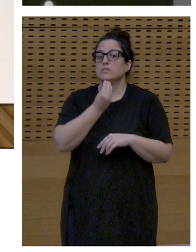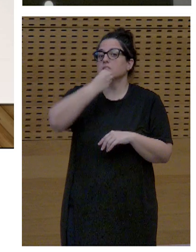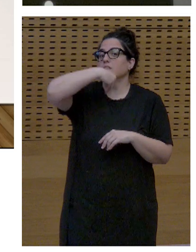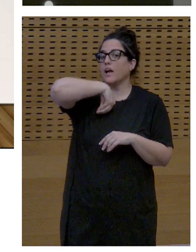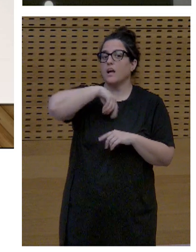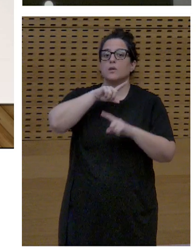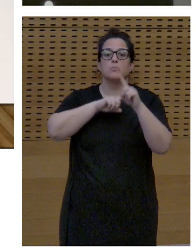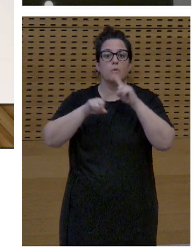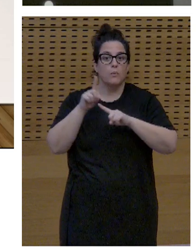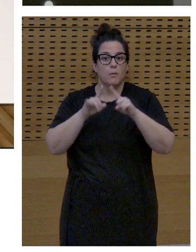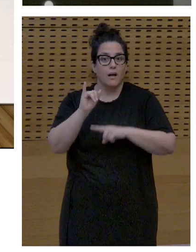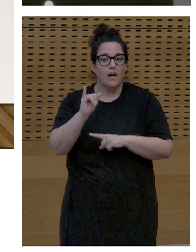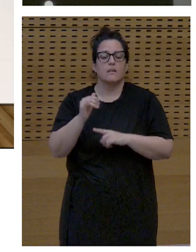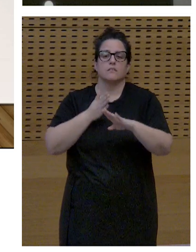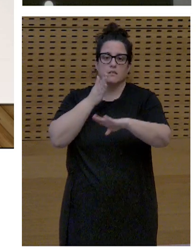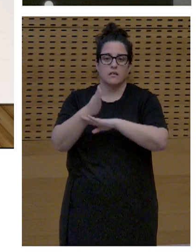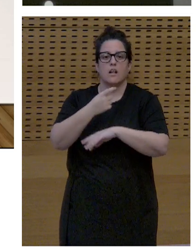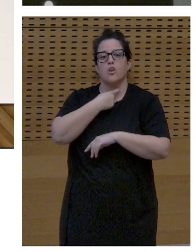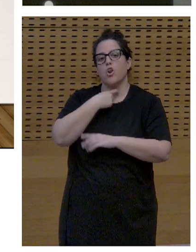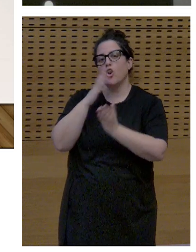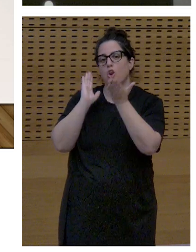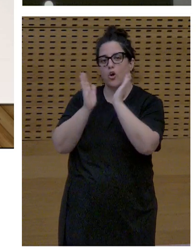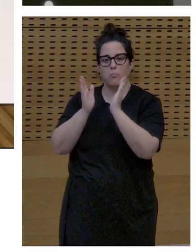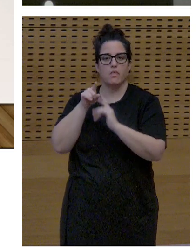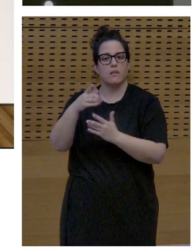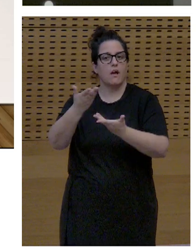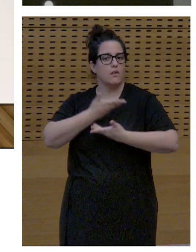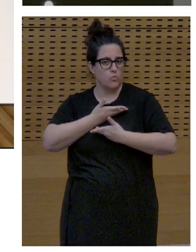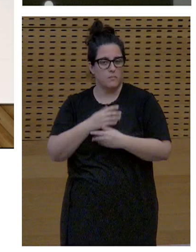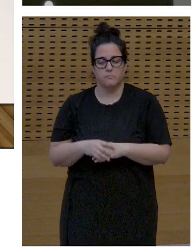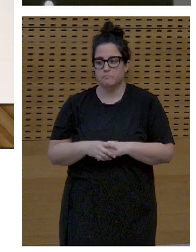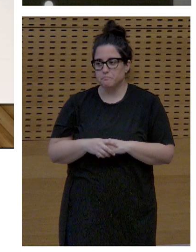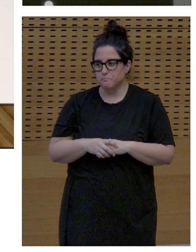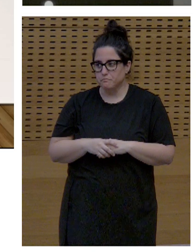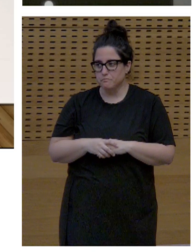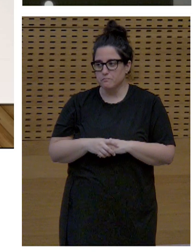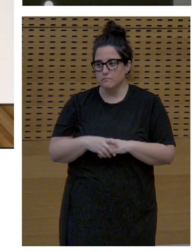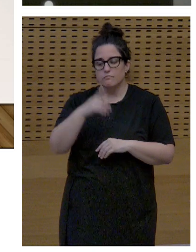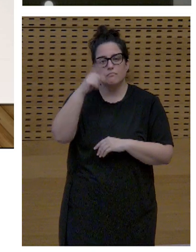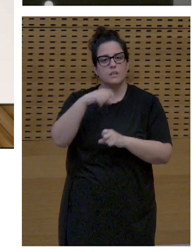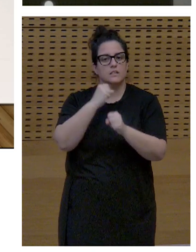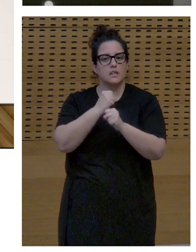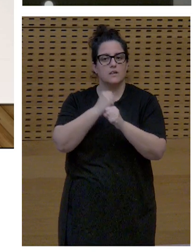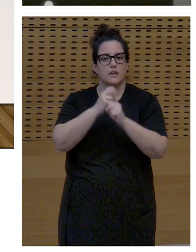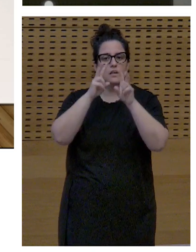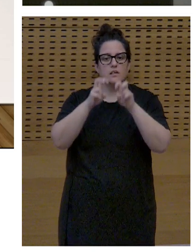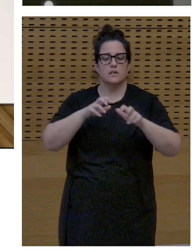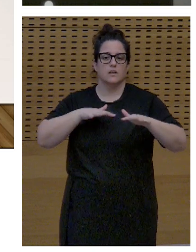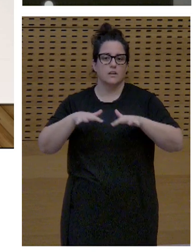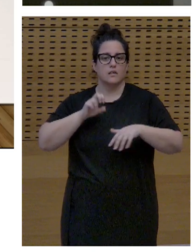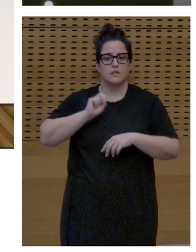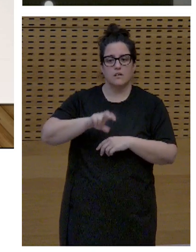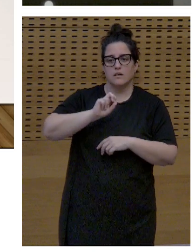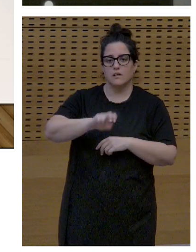logopedia. Que esto nos va a ayudar en las dos cosas. trabajar la marcha, el equilibrio, la